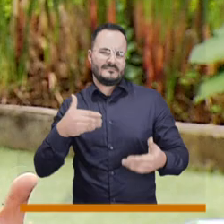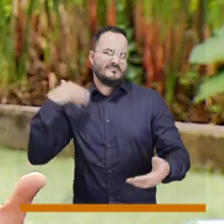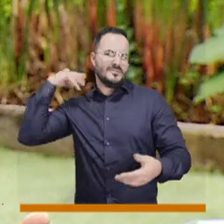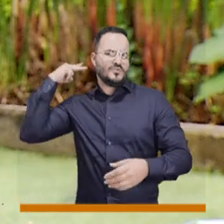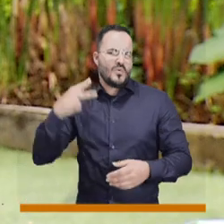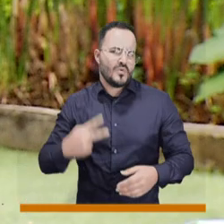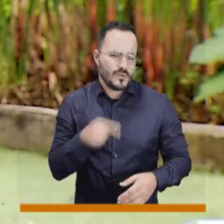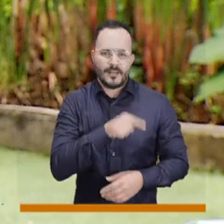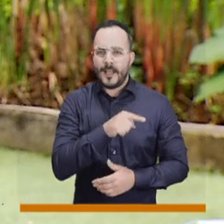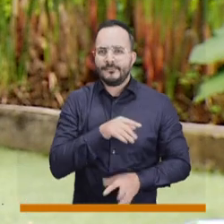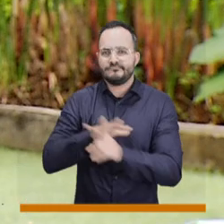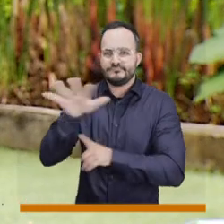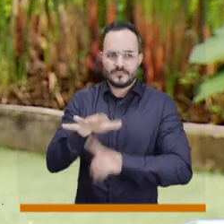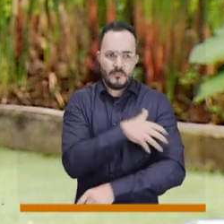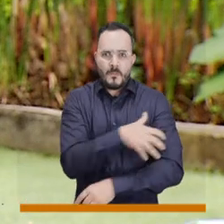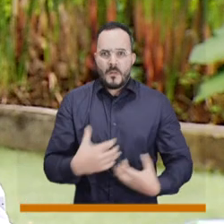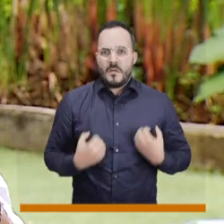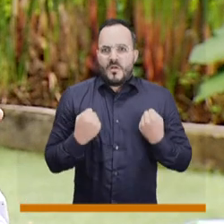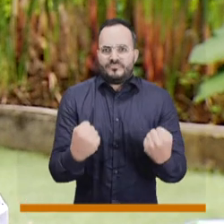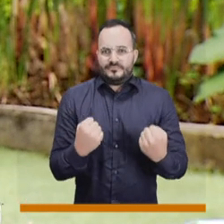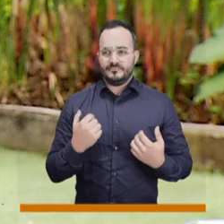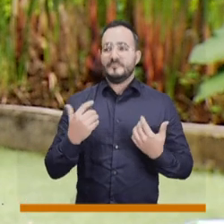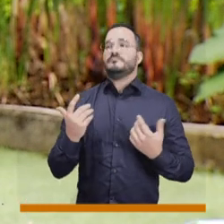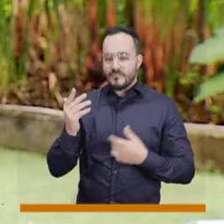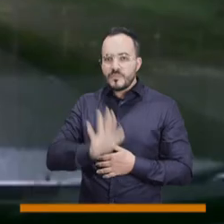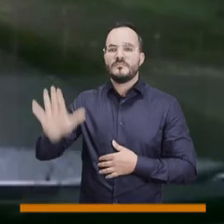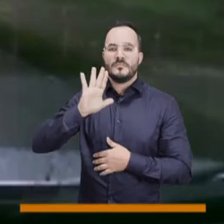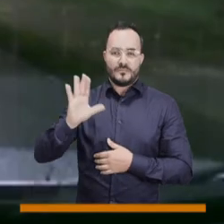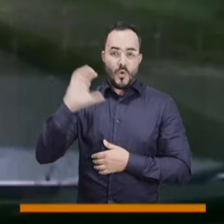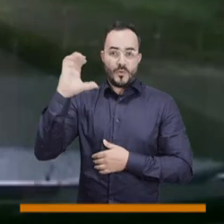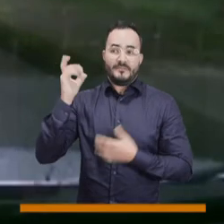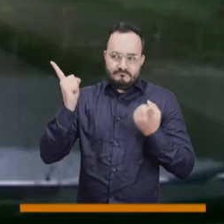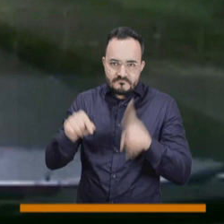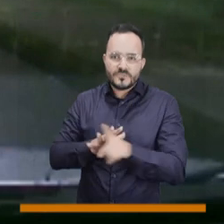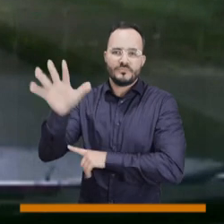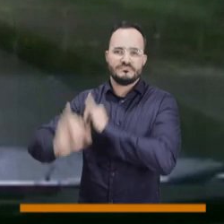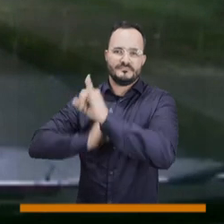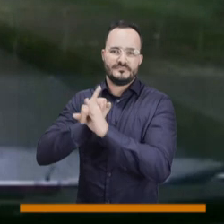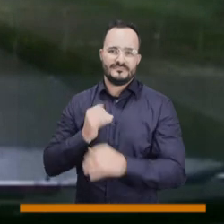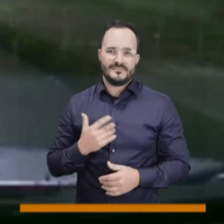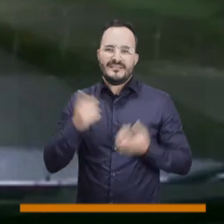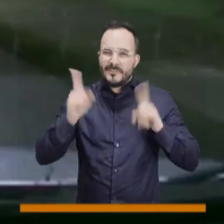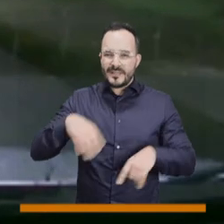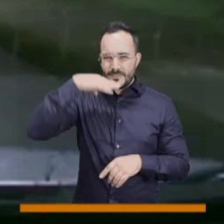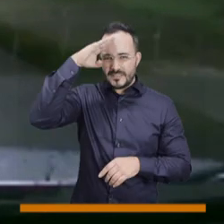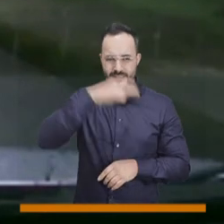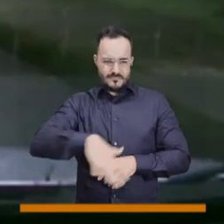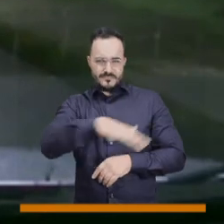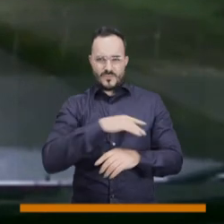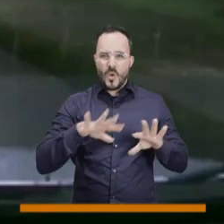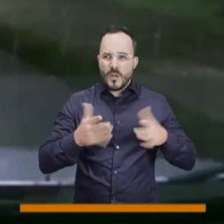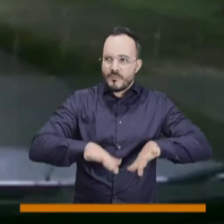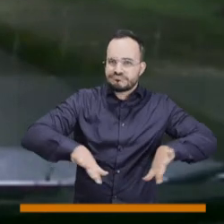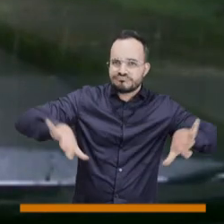hemos crecido mucho en capacidades, ha sido transversal en esa conducta delincuencial a nivel nacional y transnacional, y por eso obviamente la geografía desde el